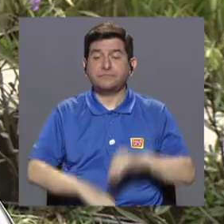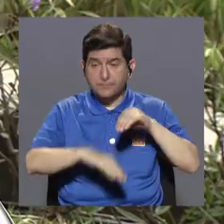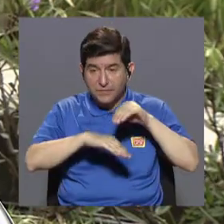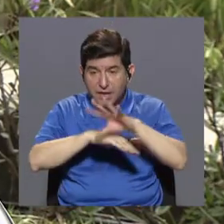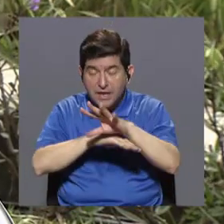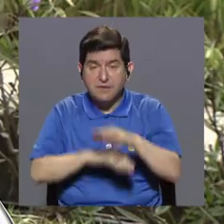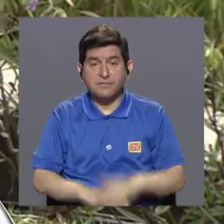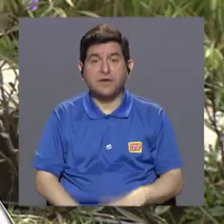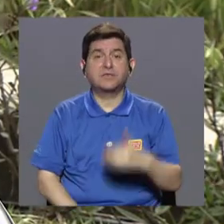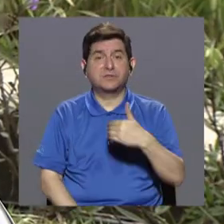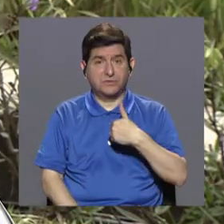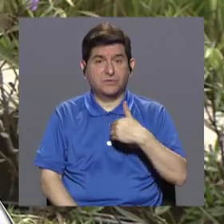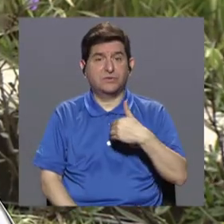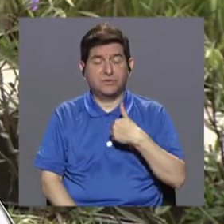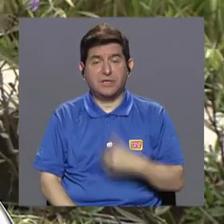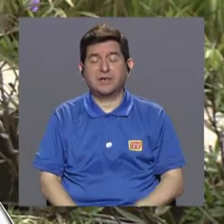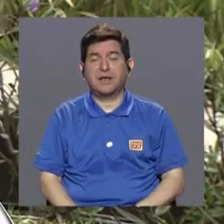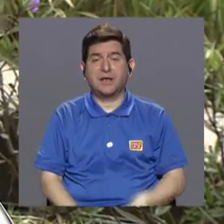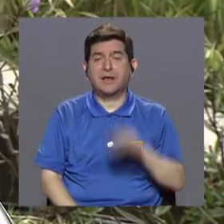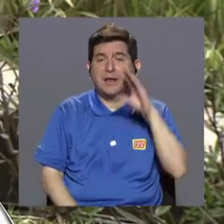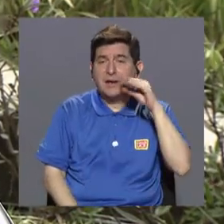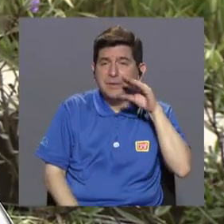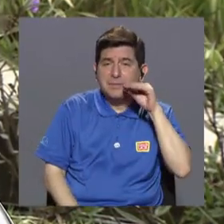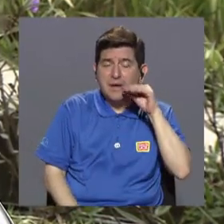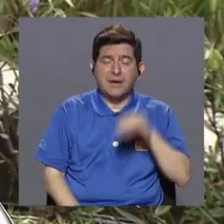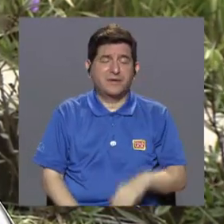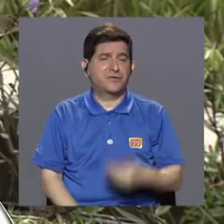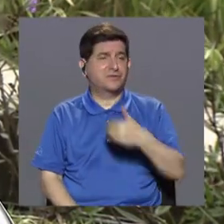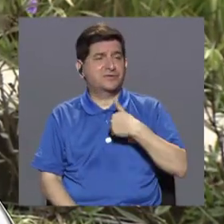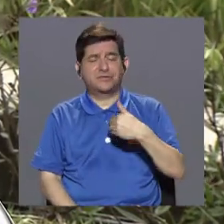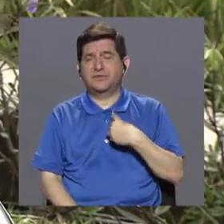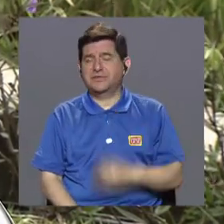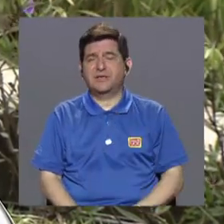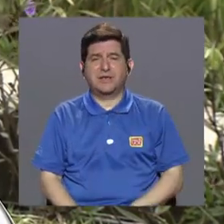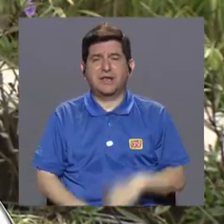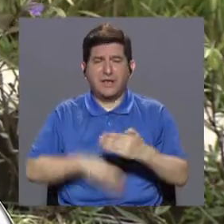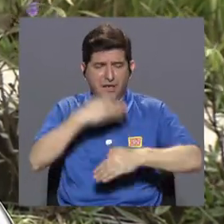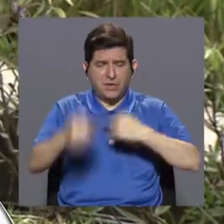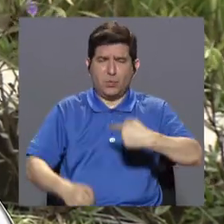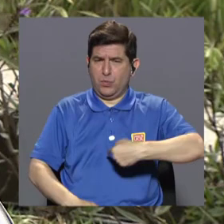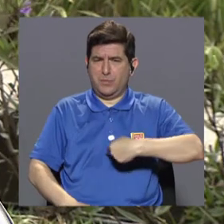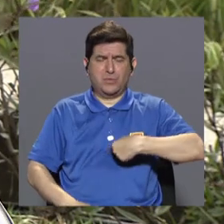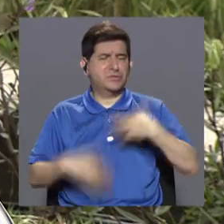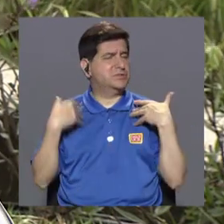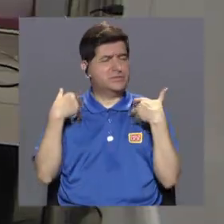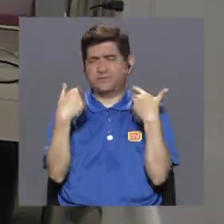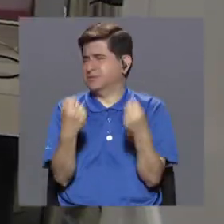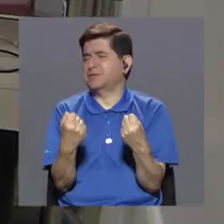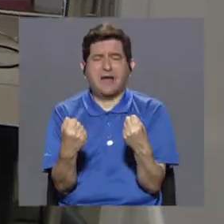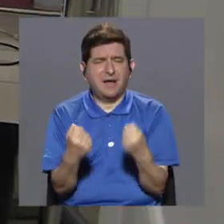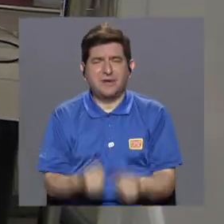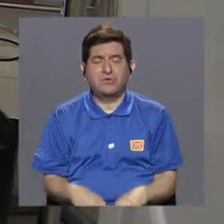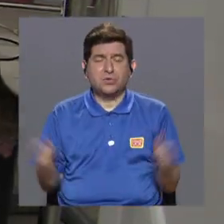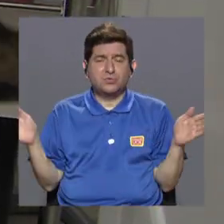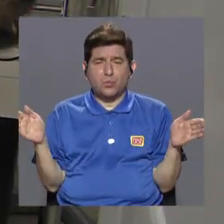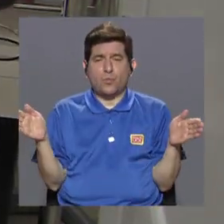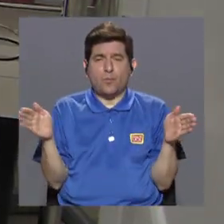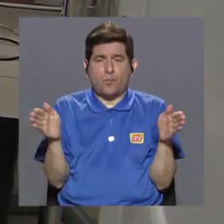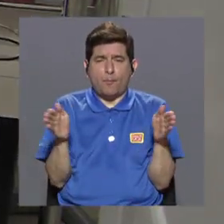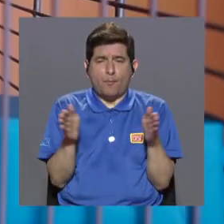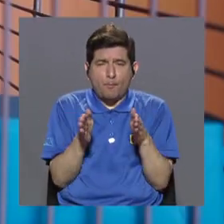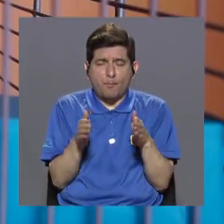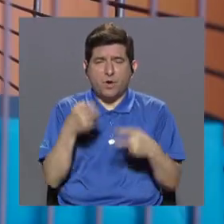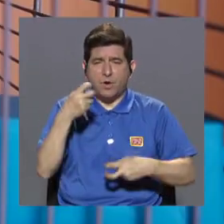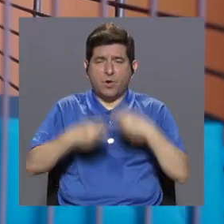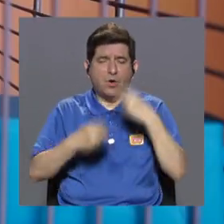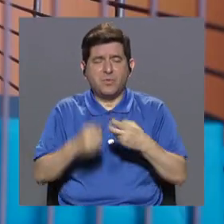es que vamos a tener perritos que no tienen una digestión saludable, entonces van a perder peso, van a tener problemas